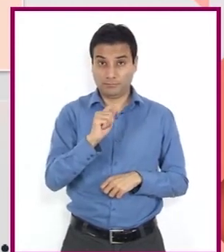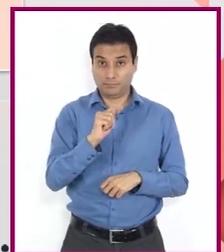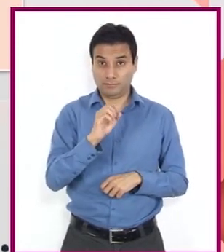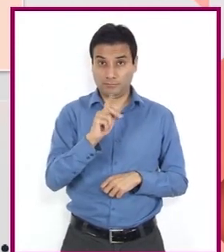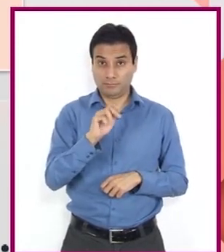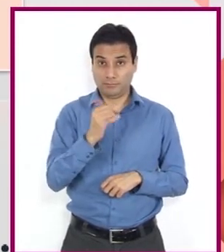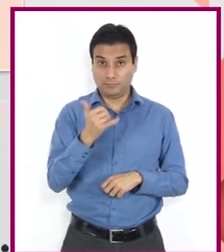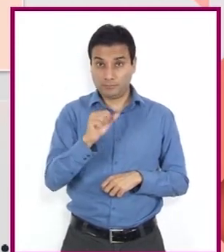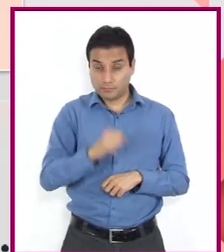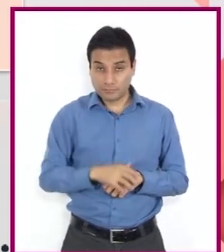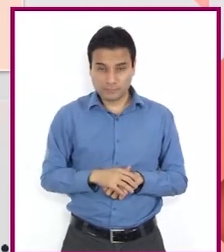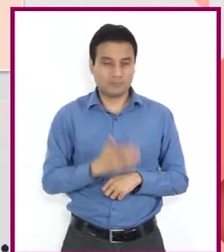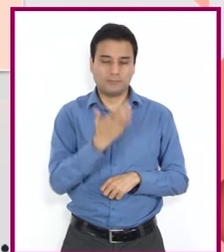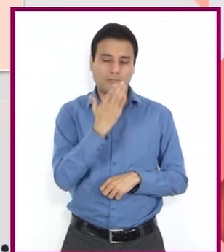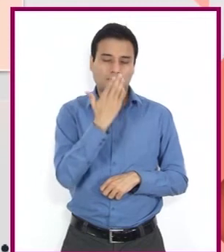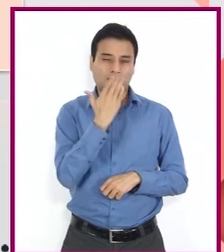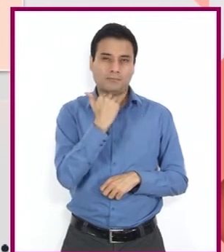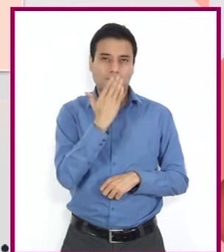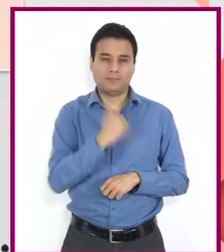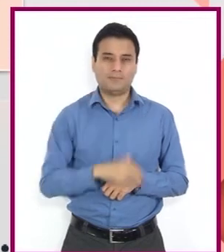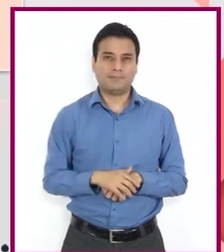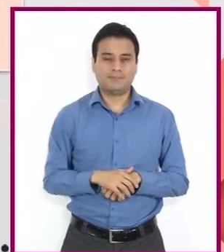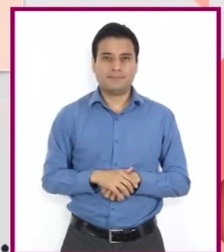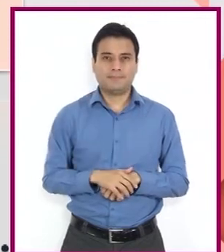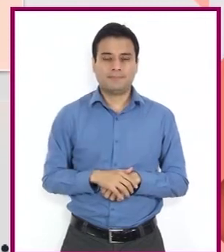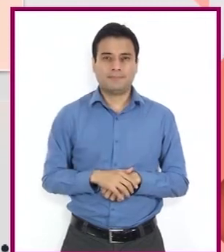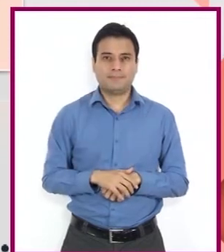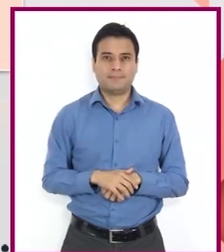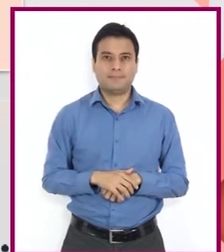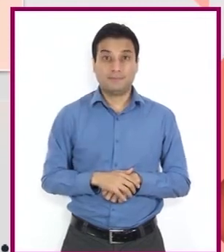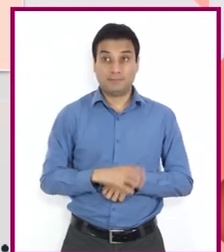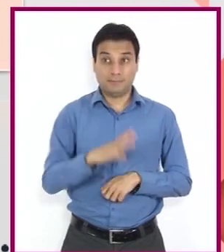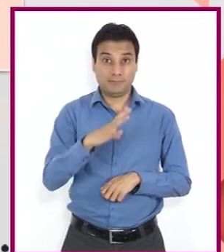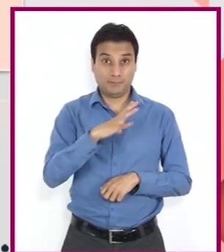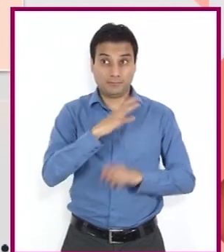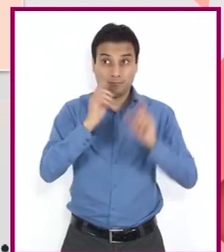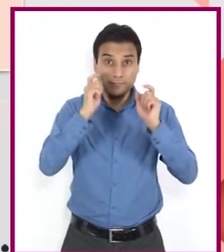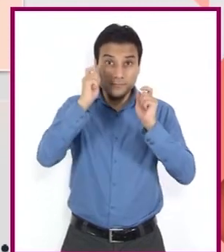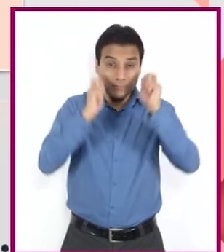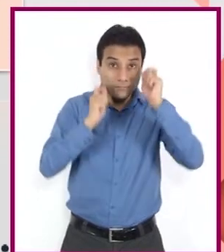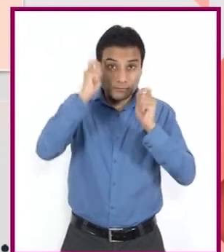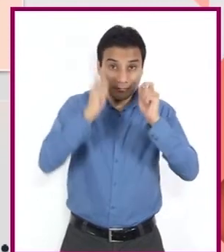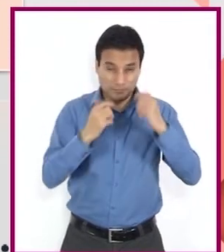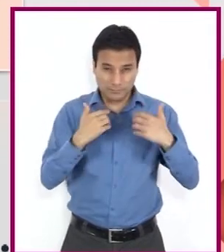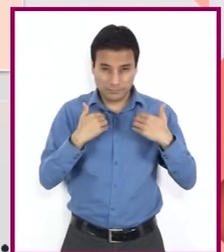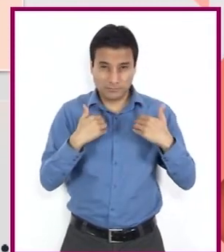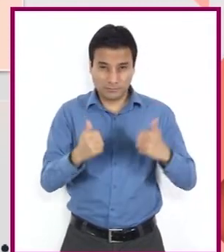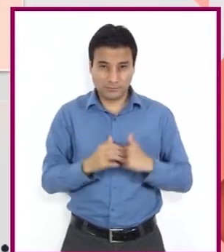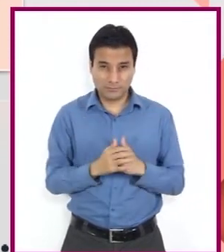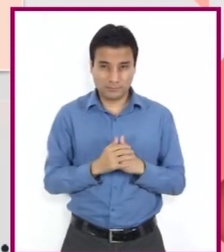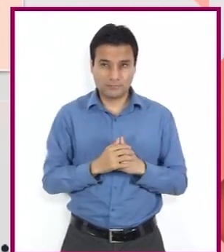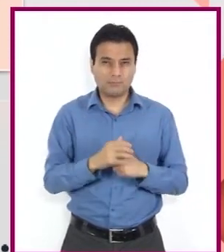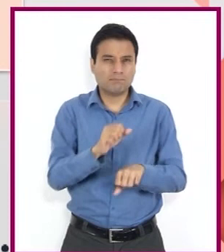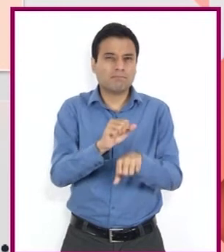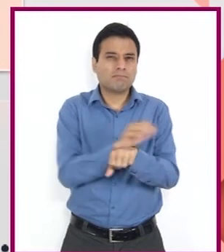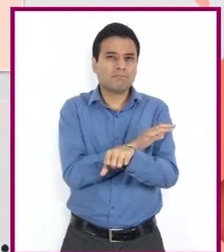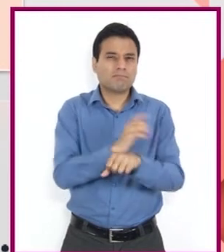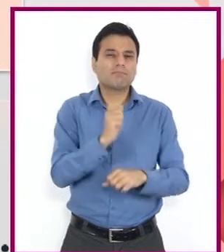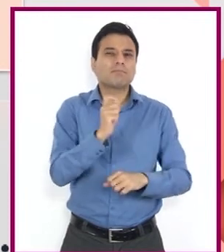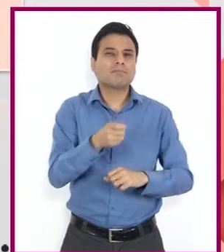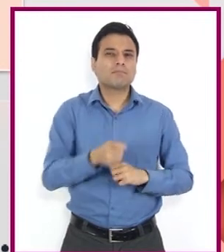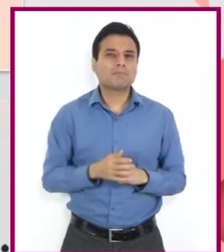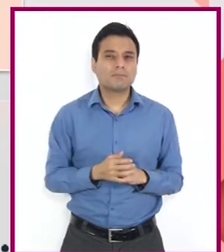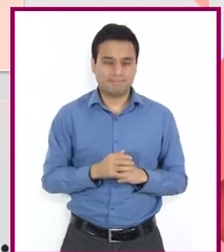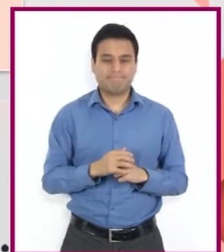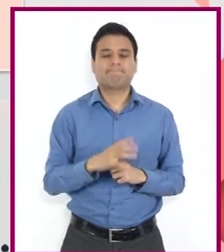No. ¿Se entienden los códigos gestuales? ¿Qué emociones transmiten?